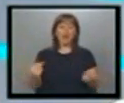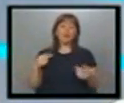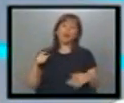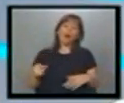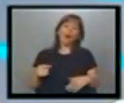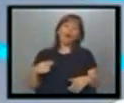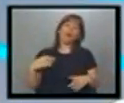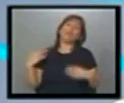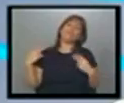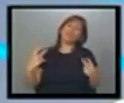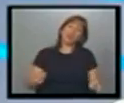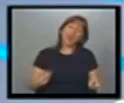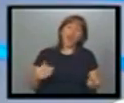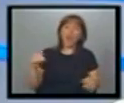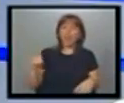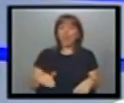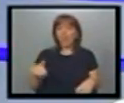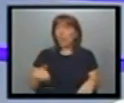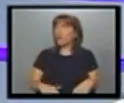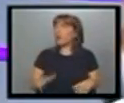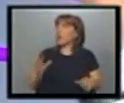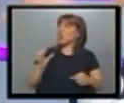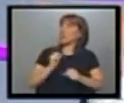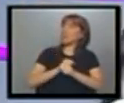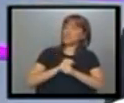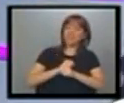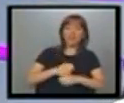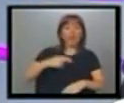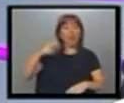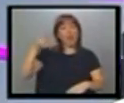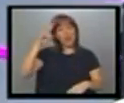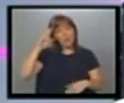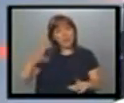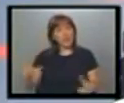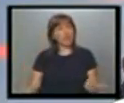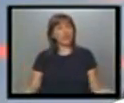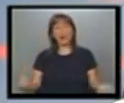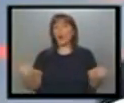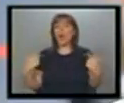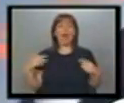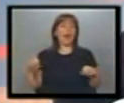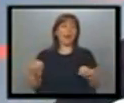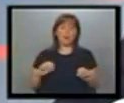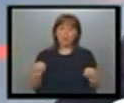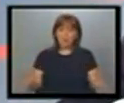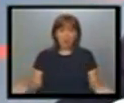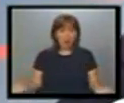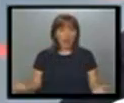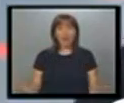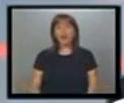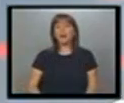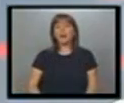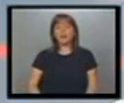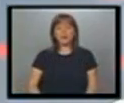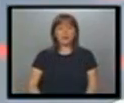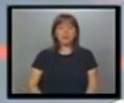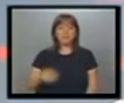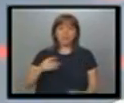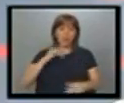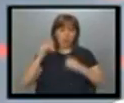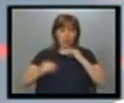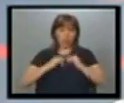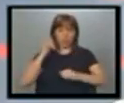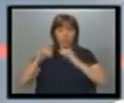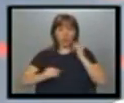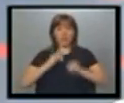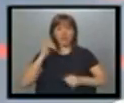tenés que esperar, que te encontrás con colectiveros que no respetan las normas, que se ponen en riesgo, te ponen en riesgo, ponen en riesgo a todo el mundo. De eso se trata ese